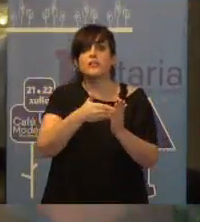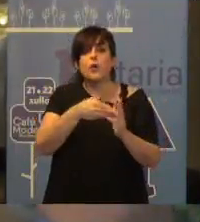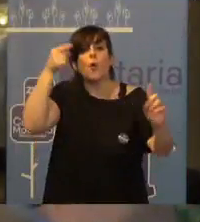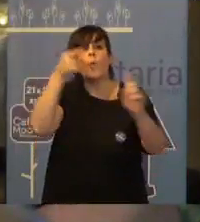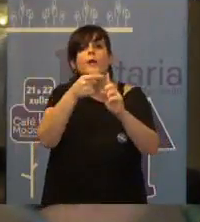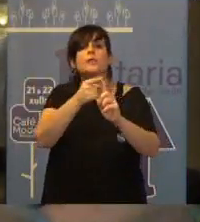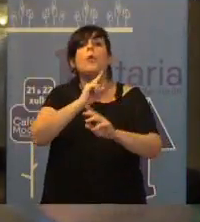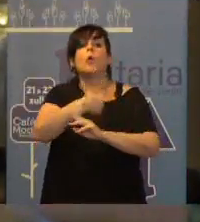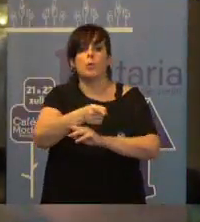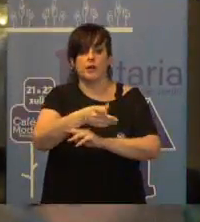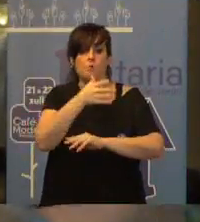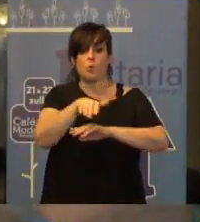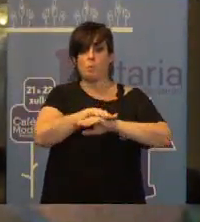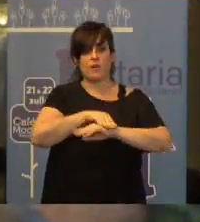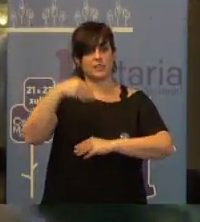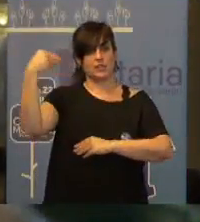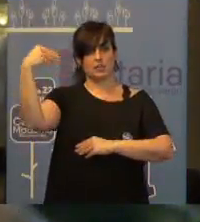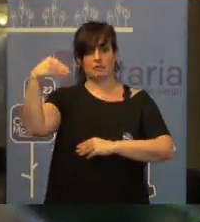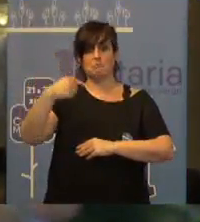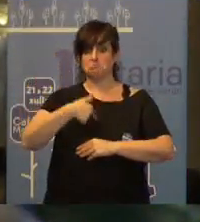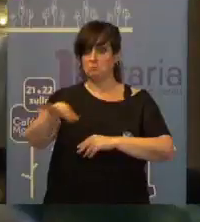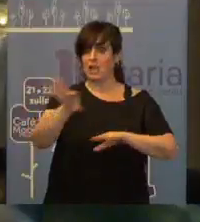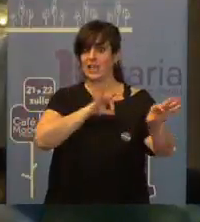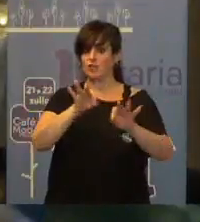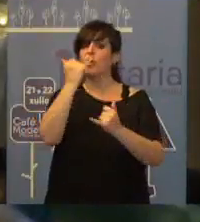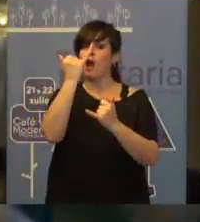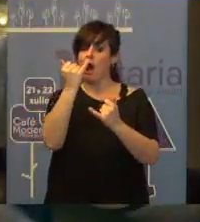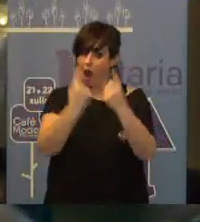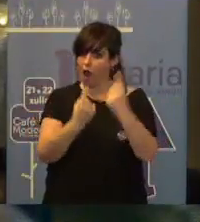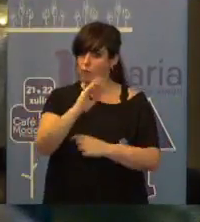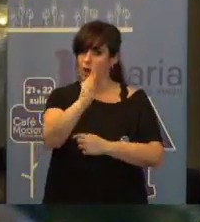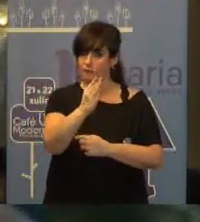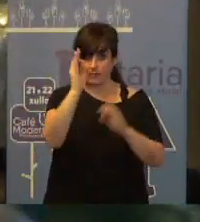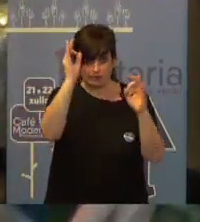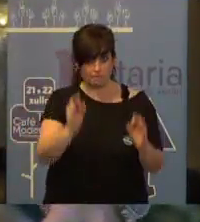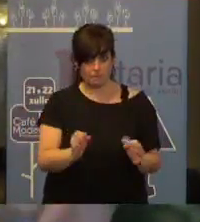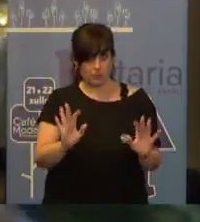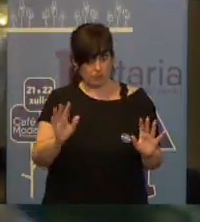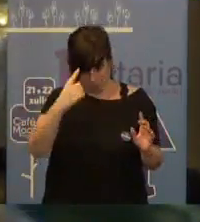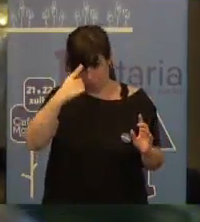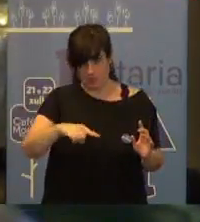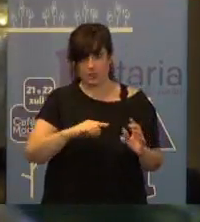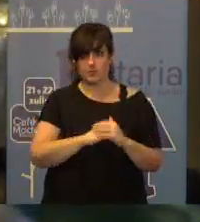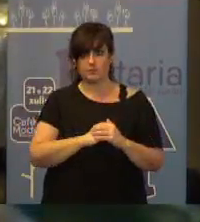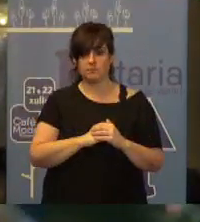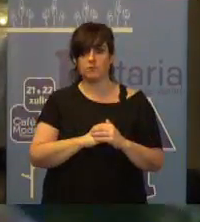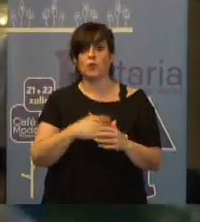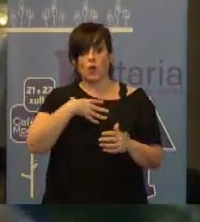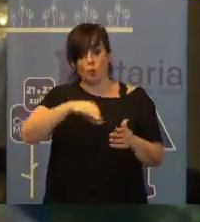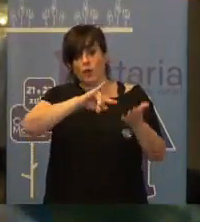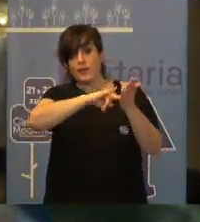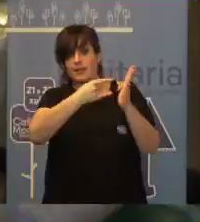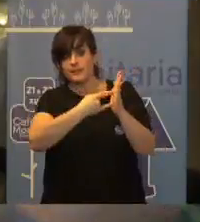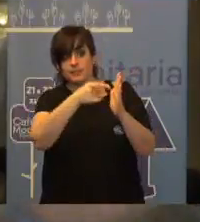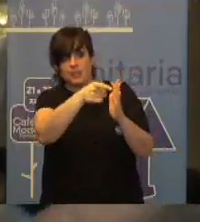ou que carajo seña. E tens que tomar decisións que van a perxudicar a Santiago Rey, al tío de Caixa, a